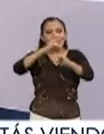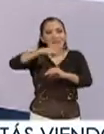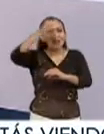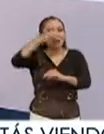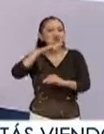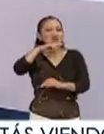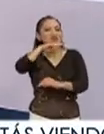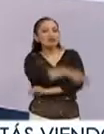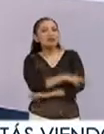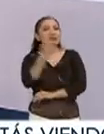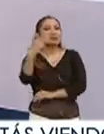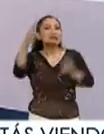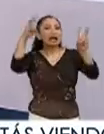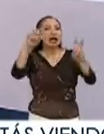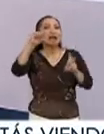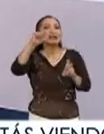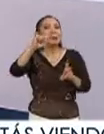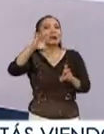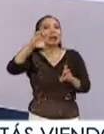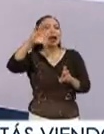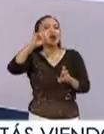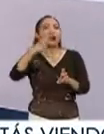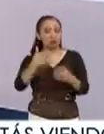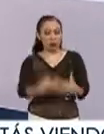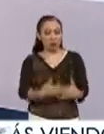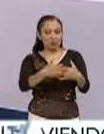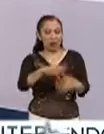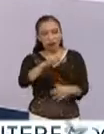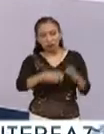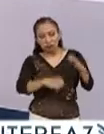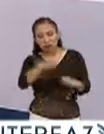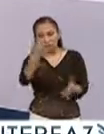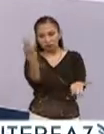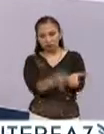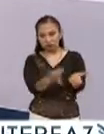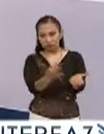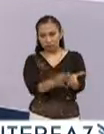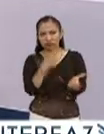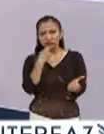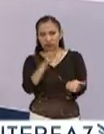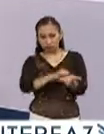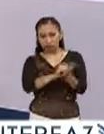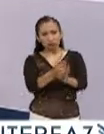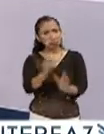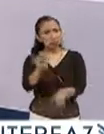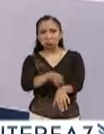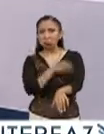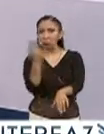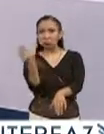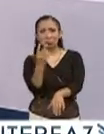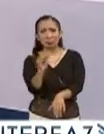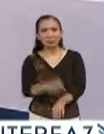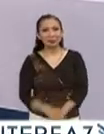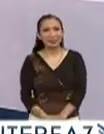fácil y rápida. Se llama Tabieco y es una máquina con estructura de acero que funciona sin electricidad.